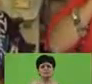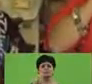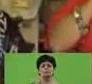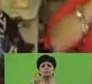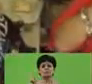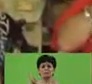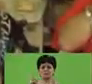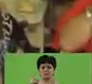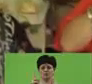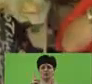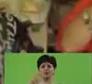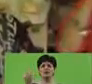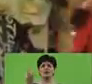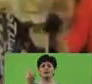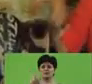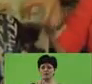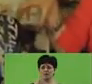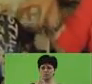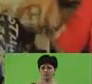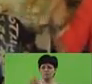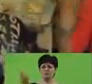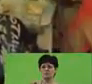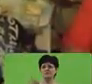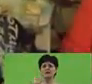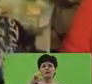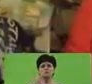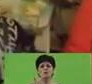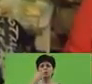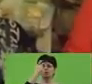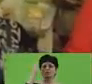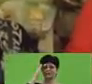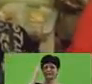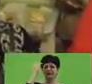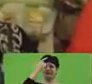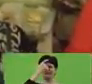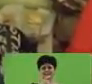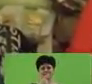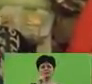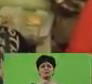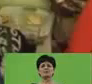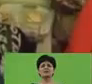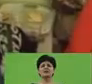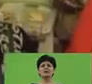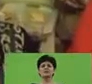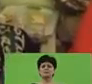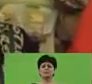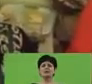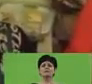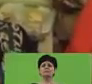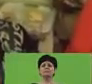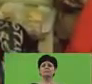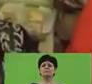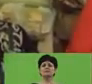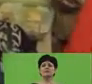especializada en educación especial, en sordos, mentales, en ciegos, atención temprana.